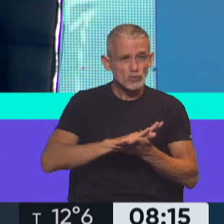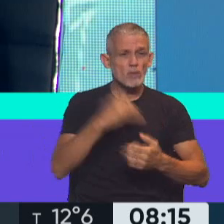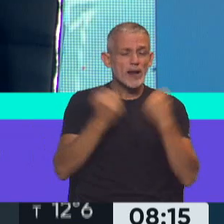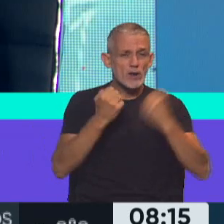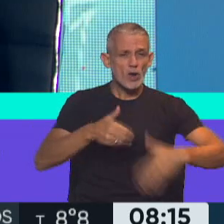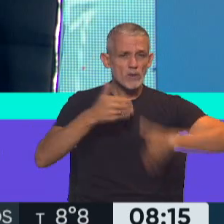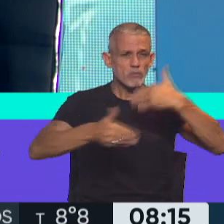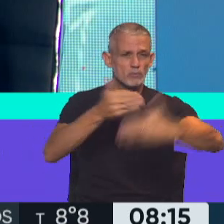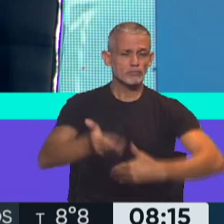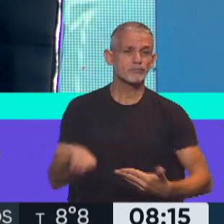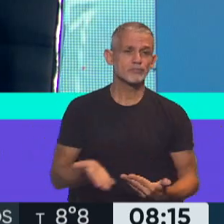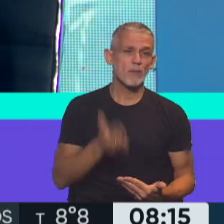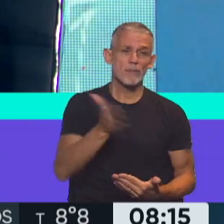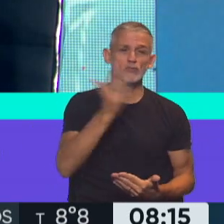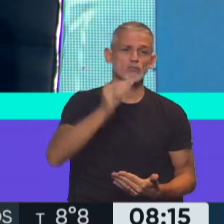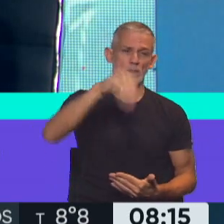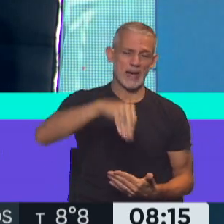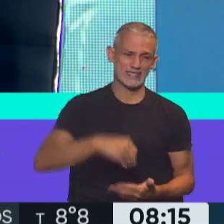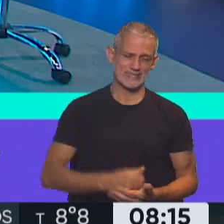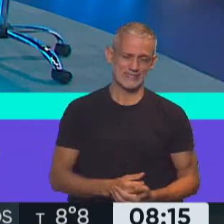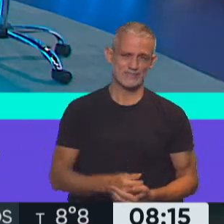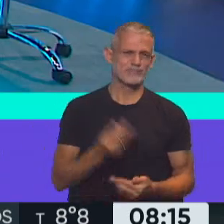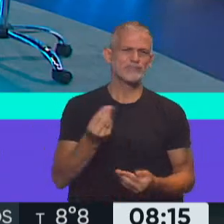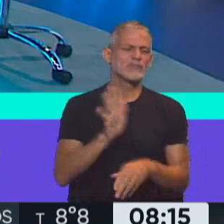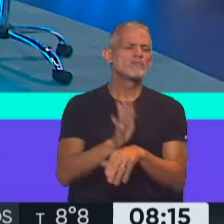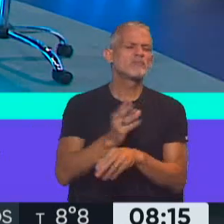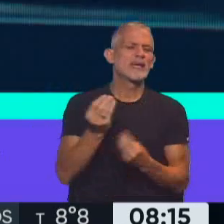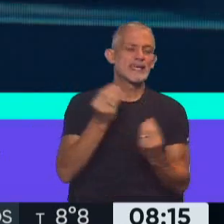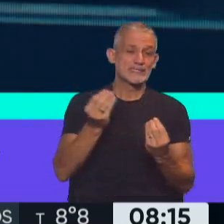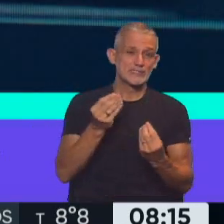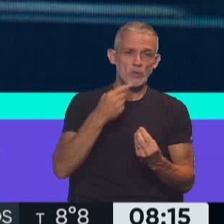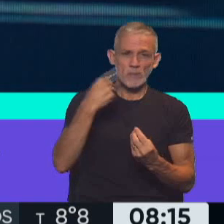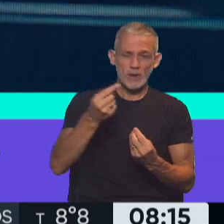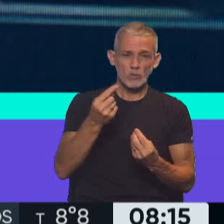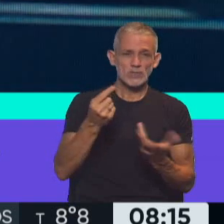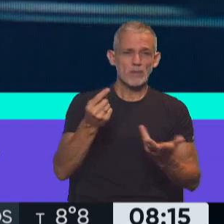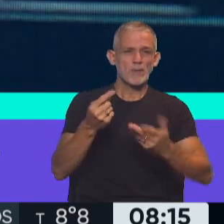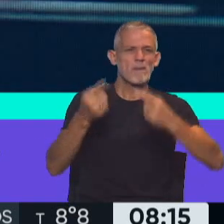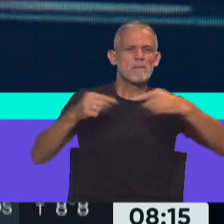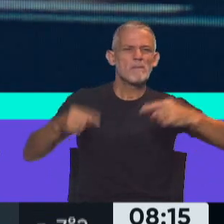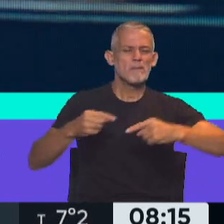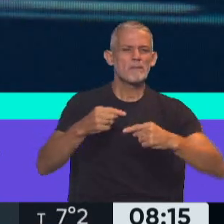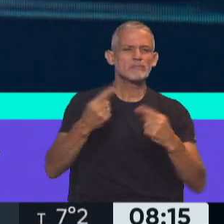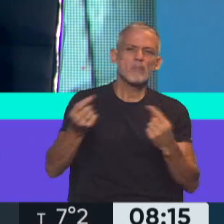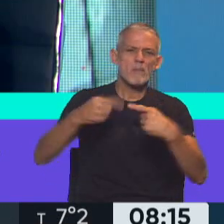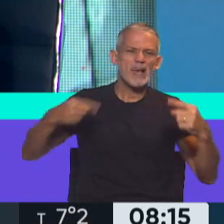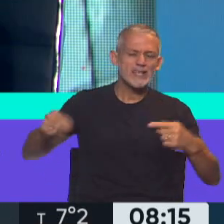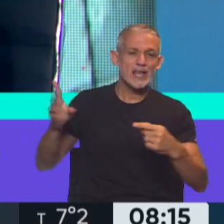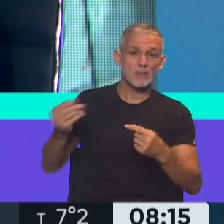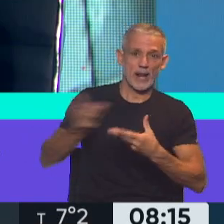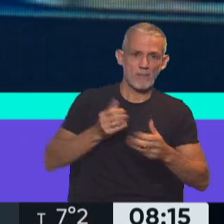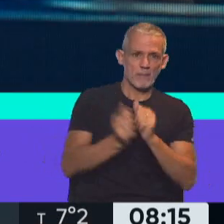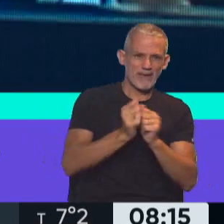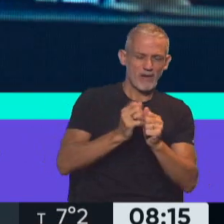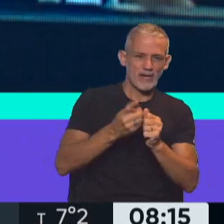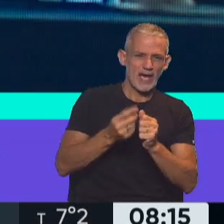economía tan necesaria que es producir más. Fabián, ¿qué significa esto de ampliar la oferta de la materia prima? No solamente tiene que ver con el precio, sino